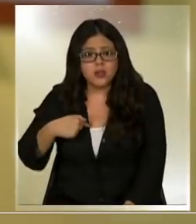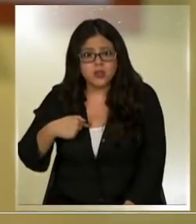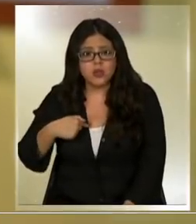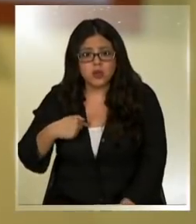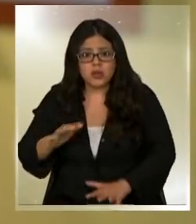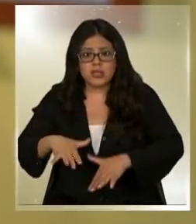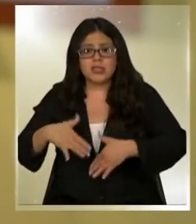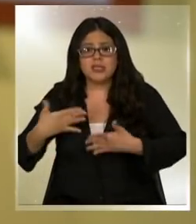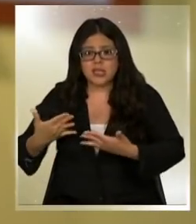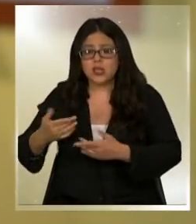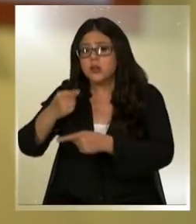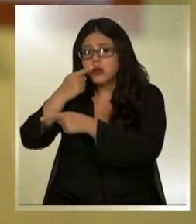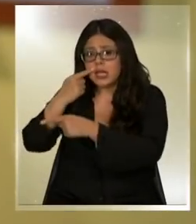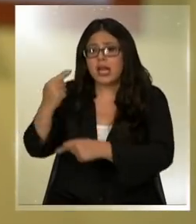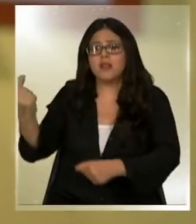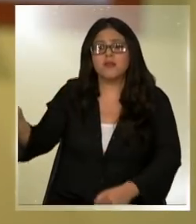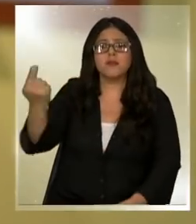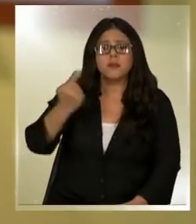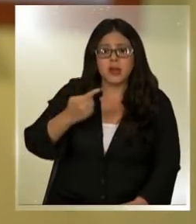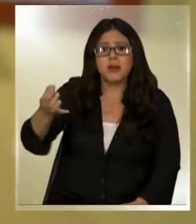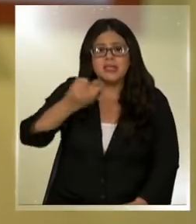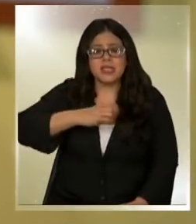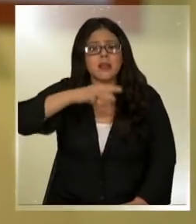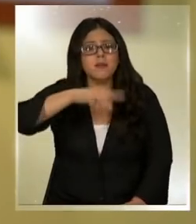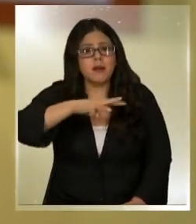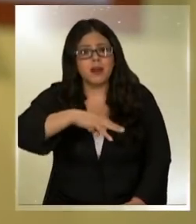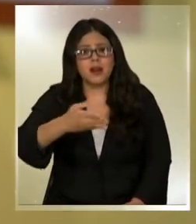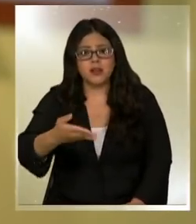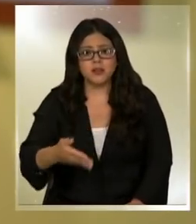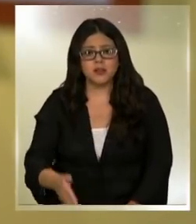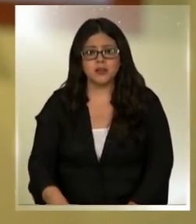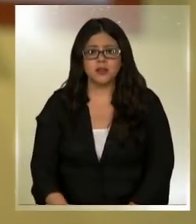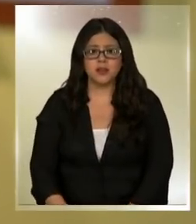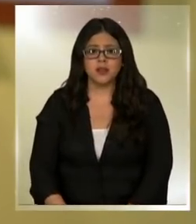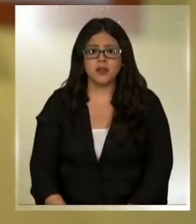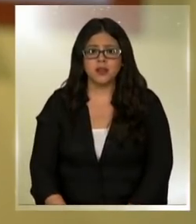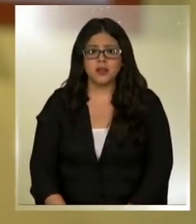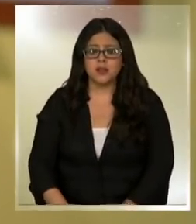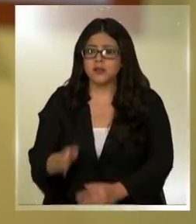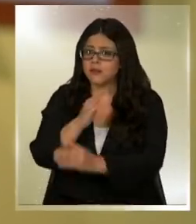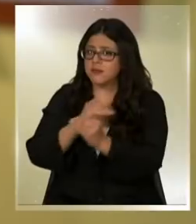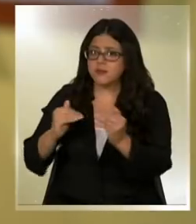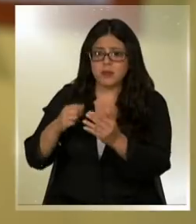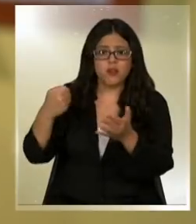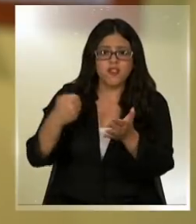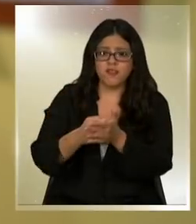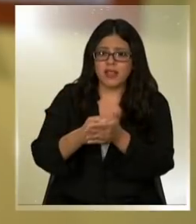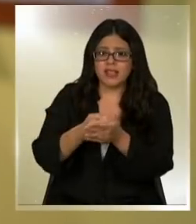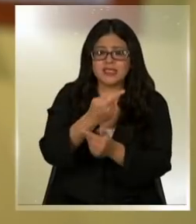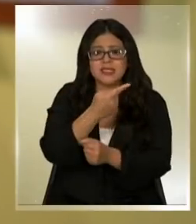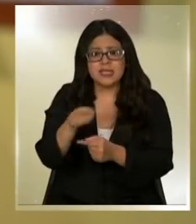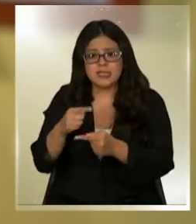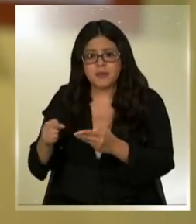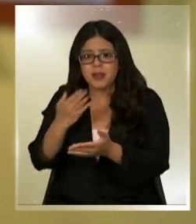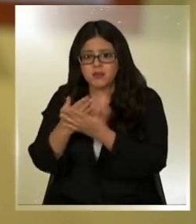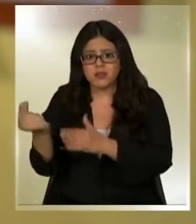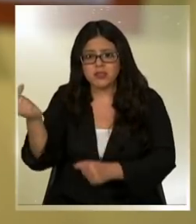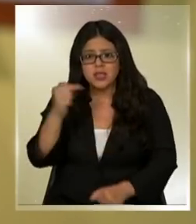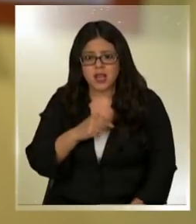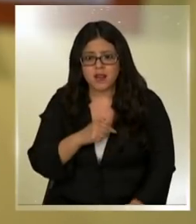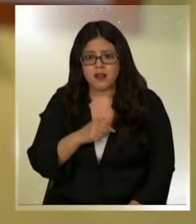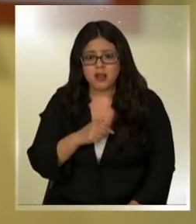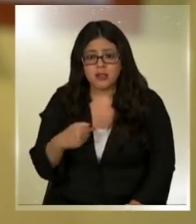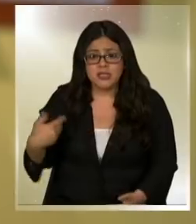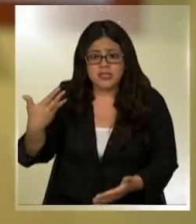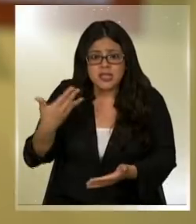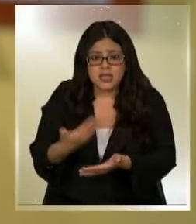que el Nachito va a llegar y me va a decir, mamá, como lo hacía todos los fines de semana. Yo hasta el día de